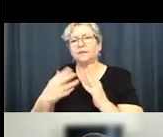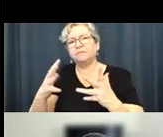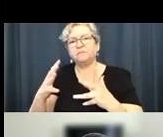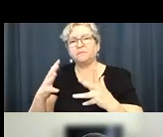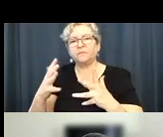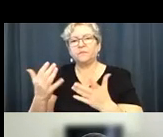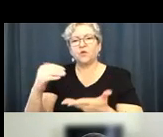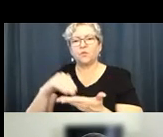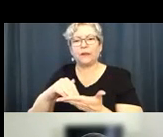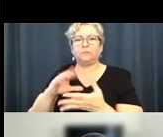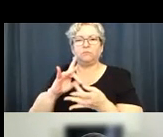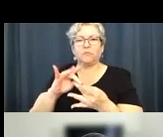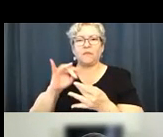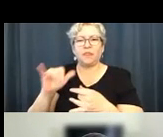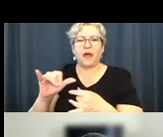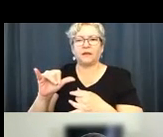tener unos papeles